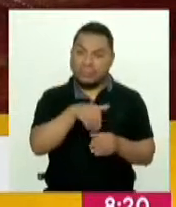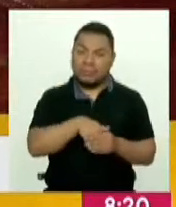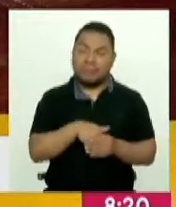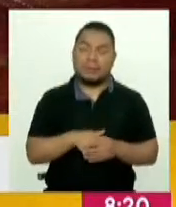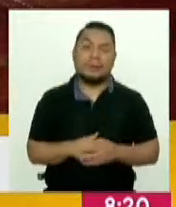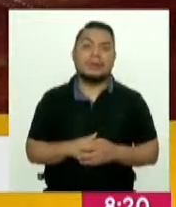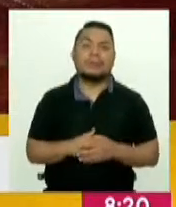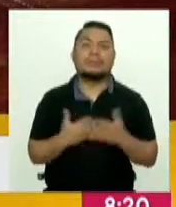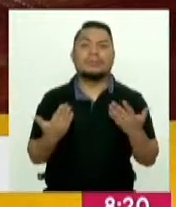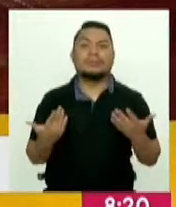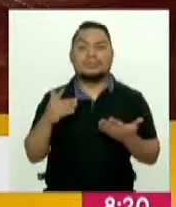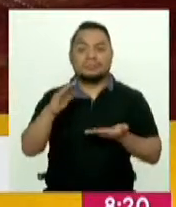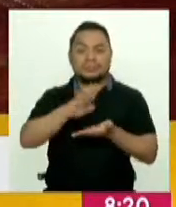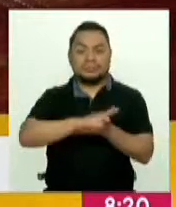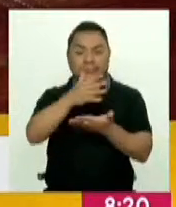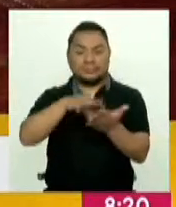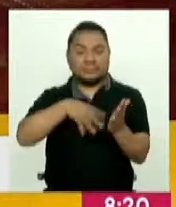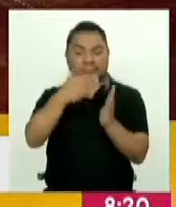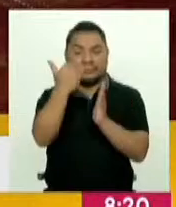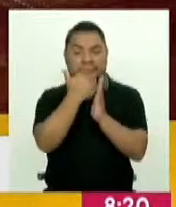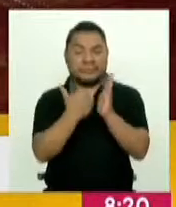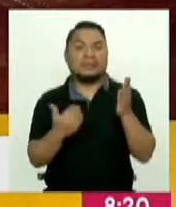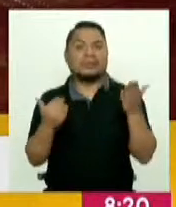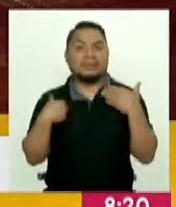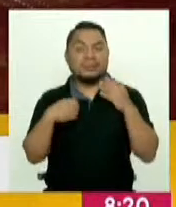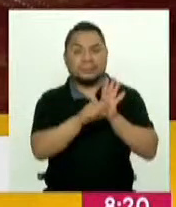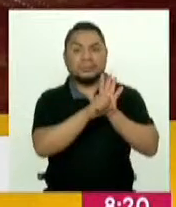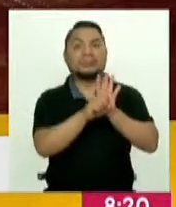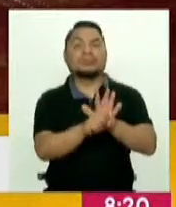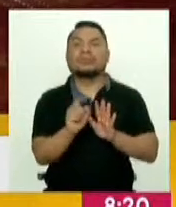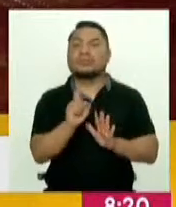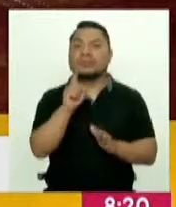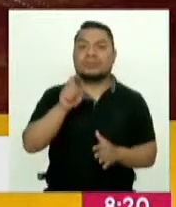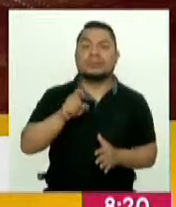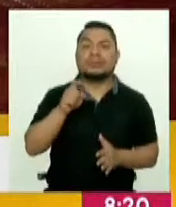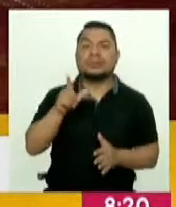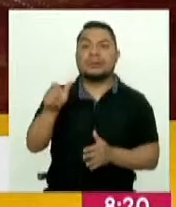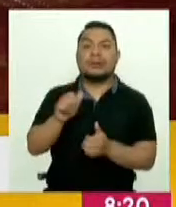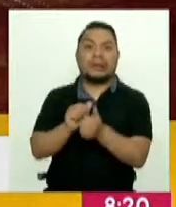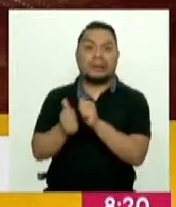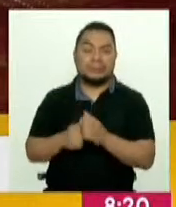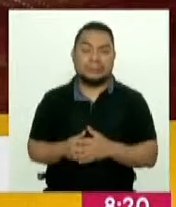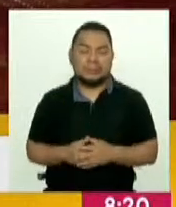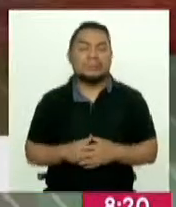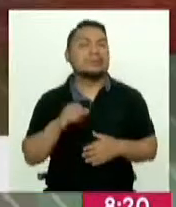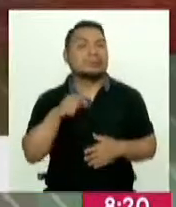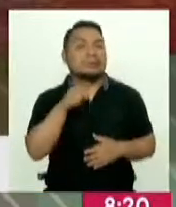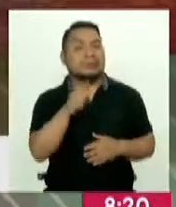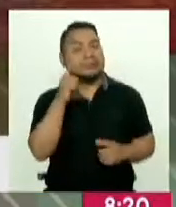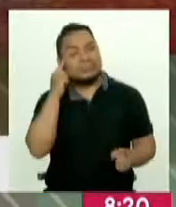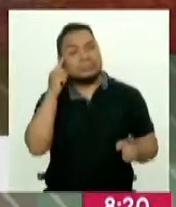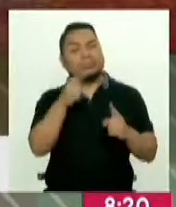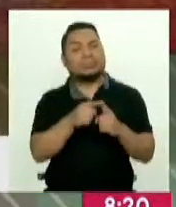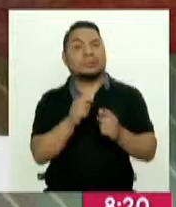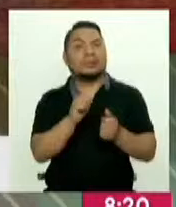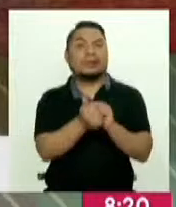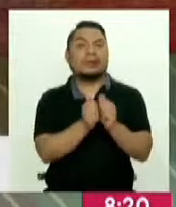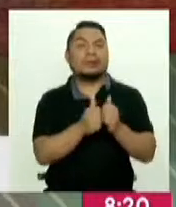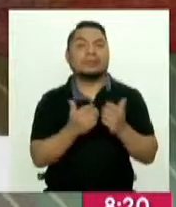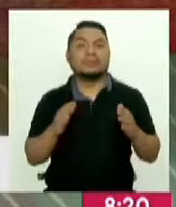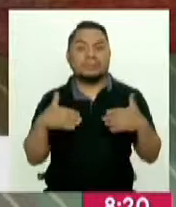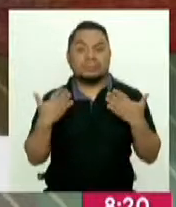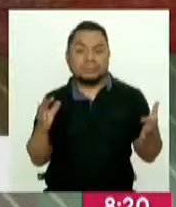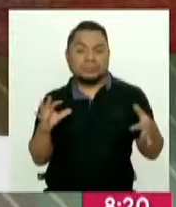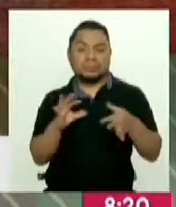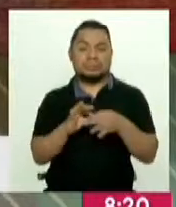la cédula tiene los símbolos y no necesariamente al candidato. Sí, ese es uno de los retos de los candidatos, el poder